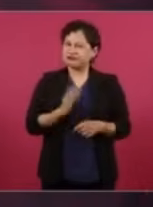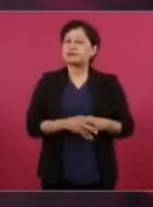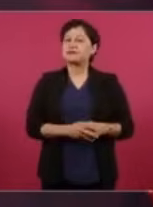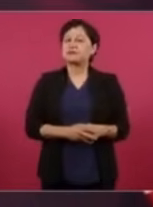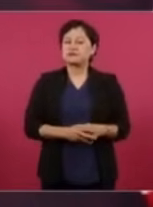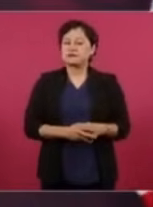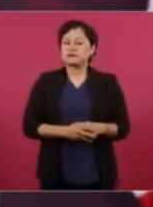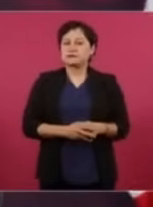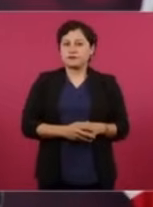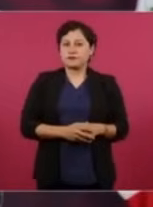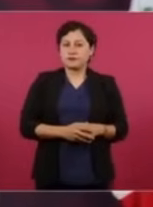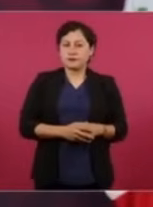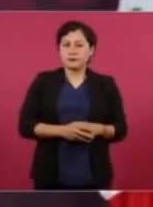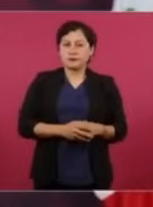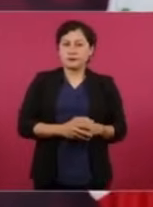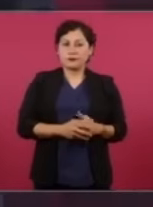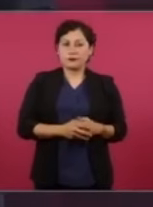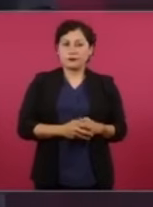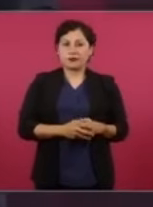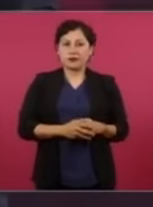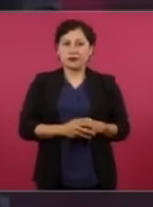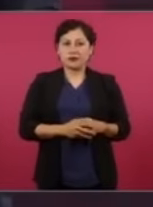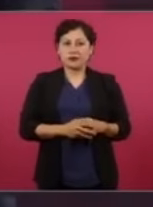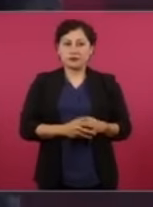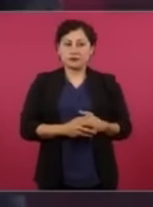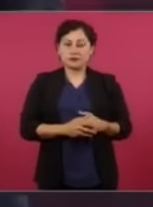Cuando se llevó a cabo la reunión